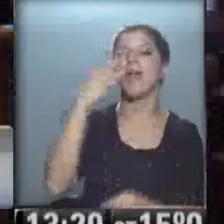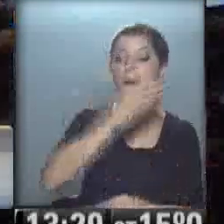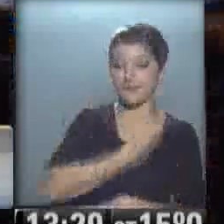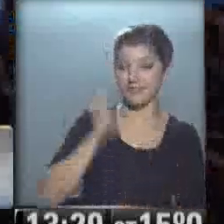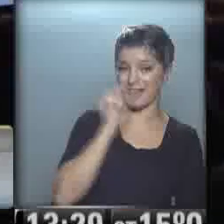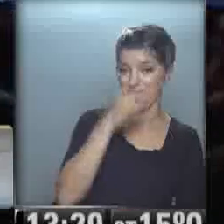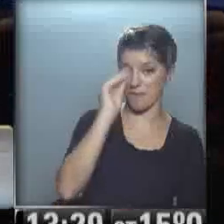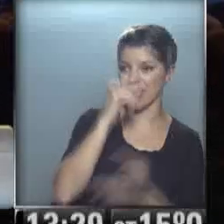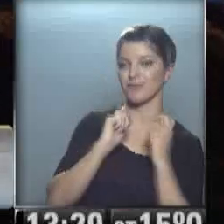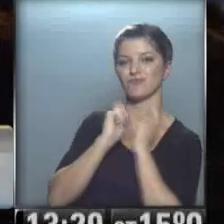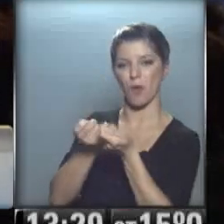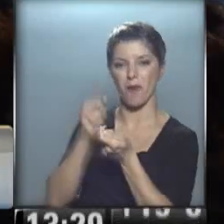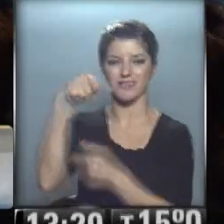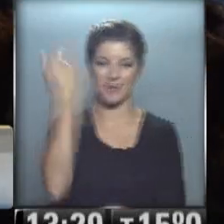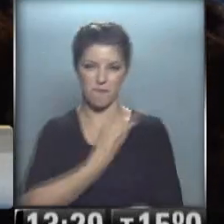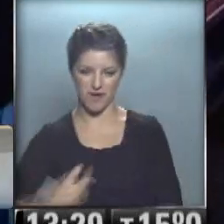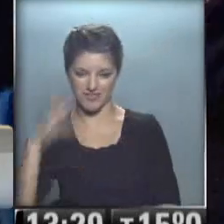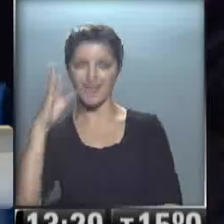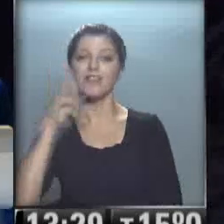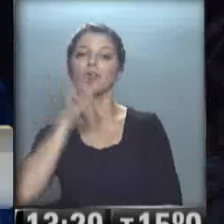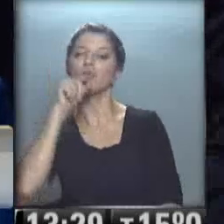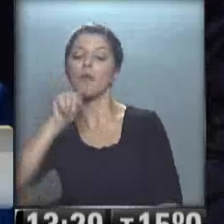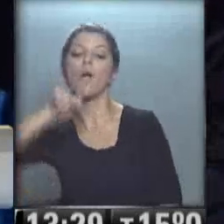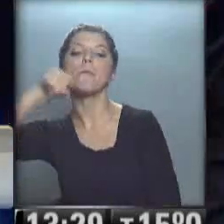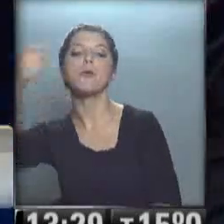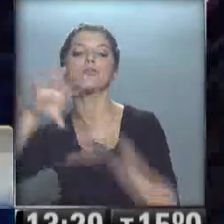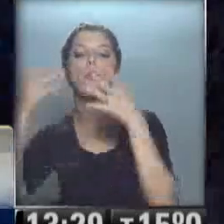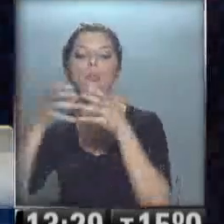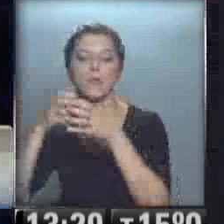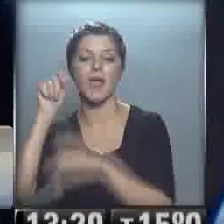ya que Rusia organizará la próxima edición en